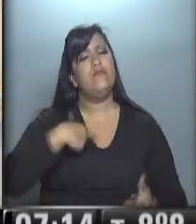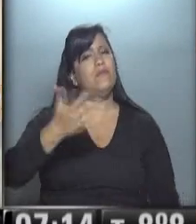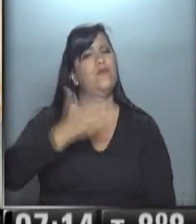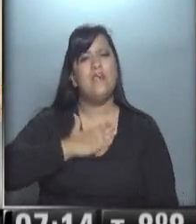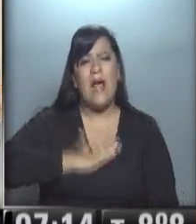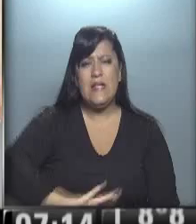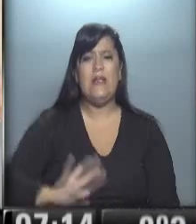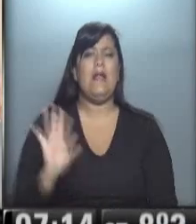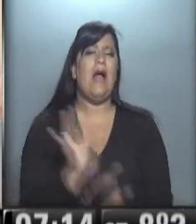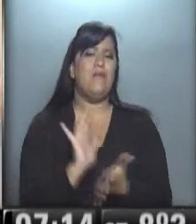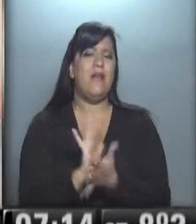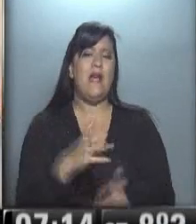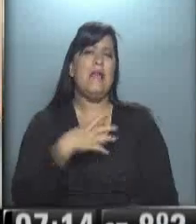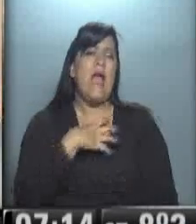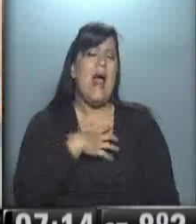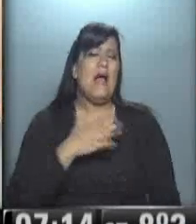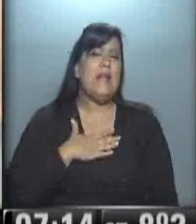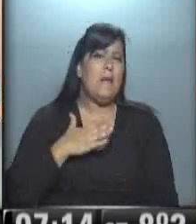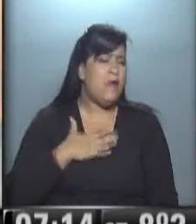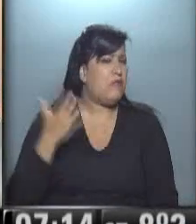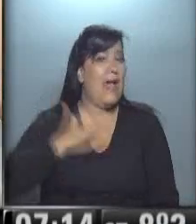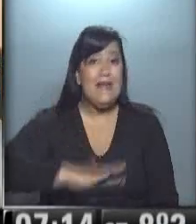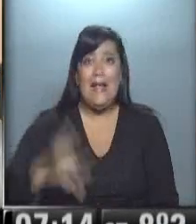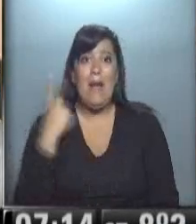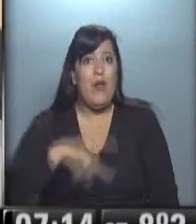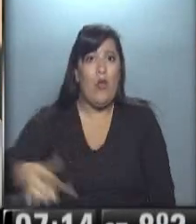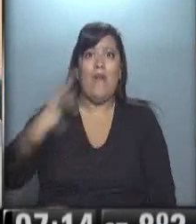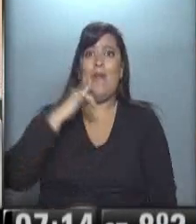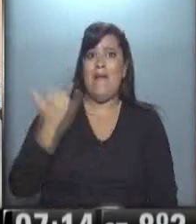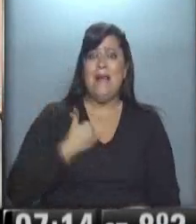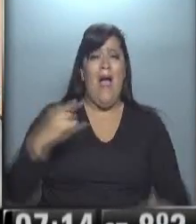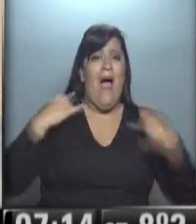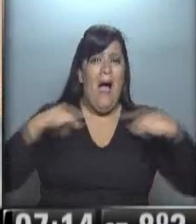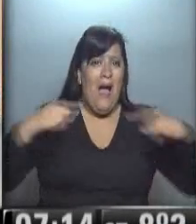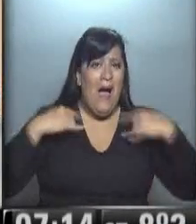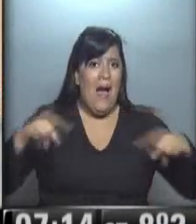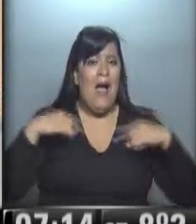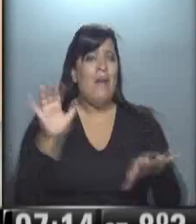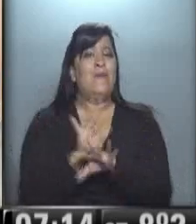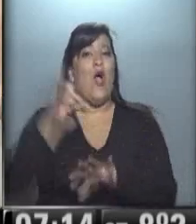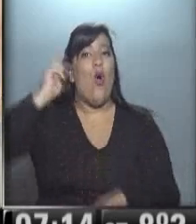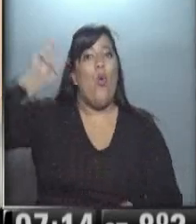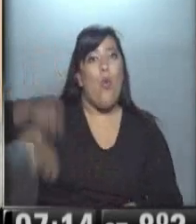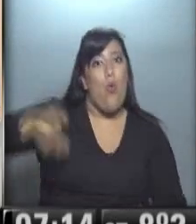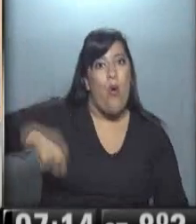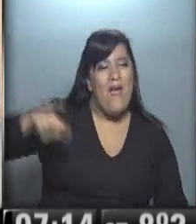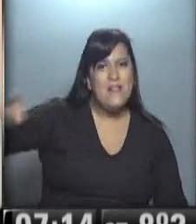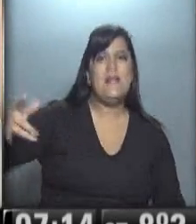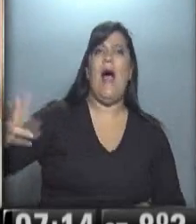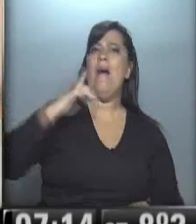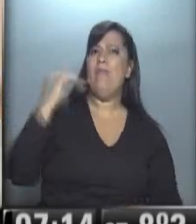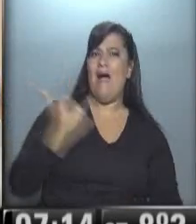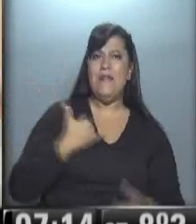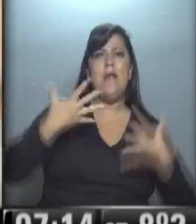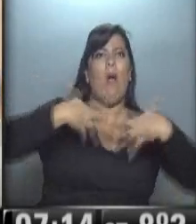Yo soy muy tranquila, mi carácter es Pero pegué unos gritos que parecía loca, porque cuando la jueza Serena Cubría me dice, hemos encontrado